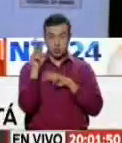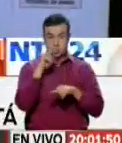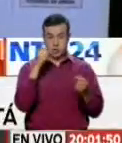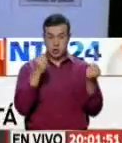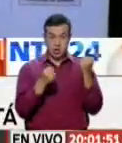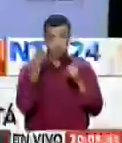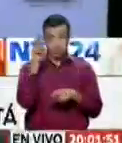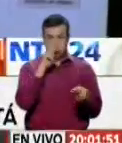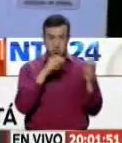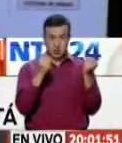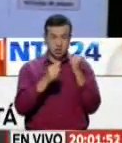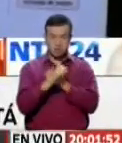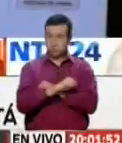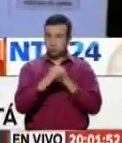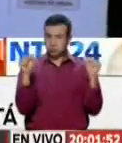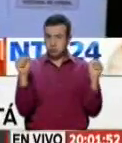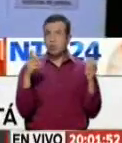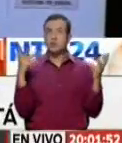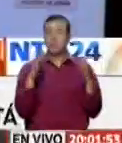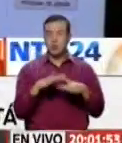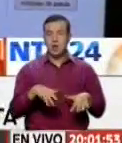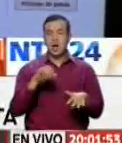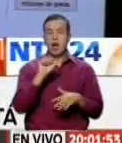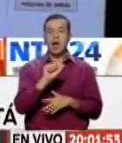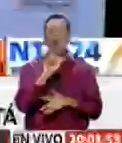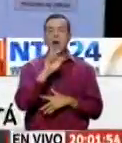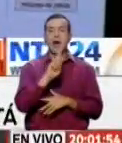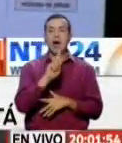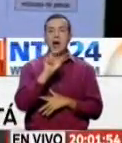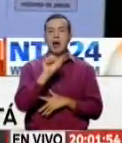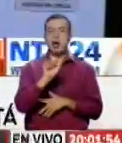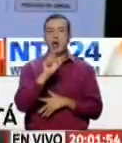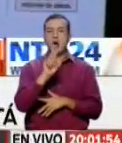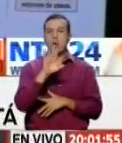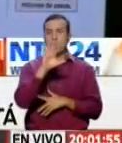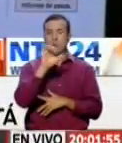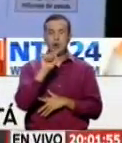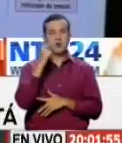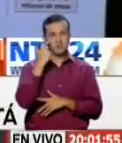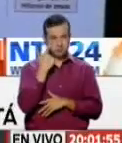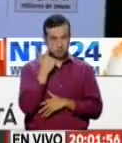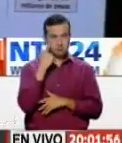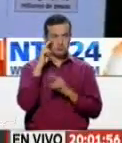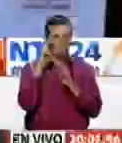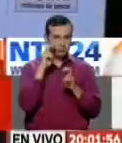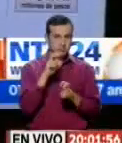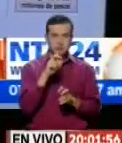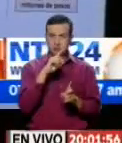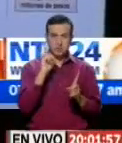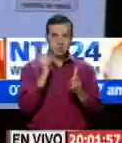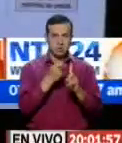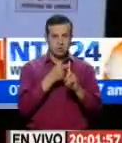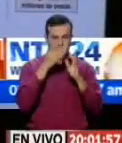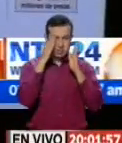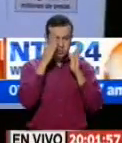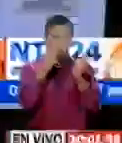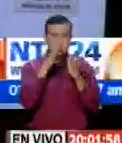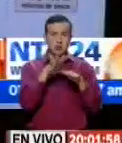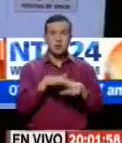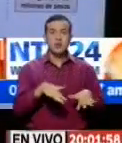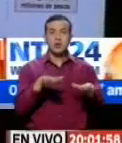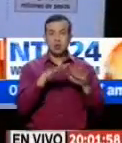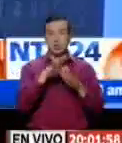que se usó como bomba fueron hechas en Arauca. Esto se convirtió en un indicio para establecer como primera línea de investigación